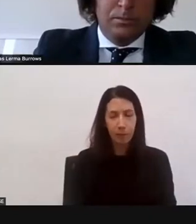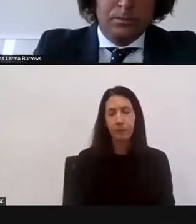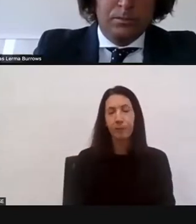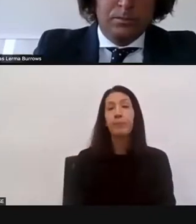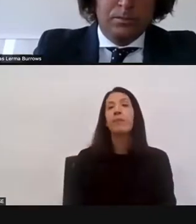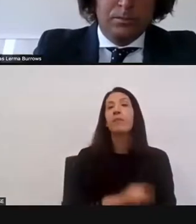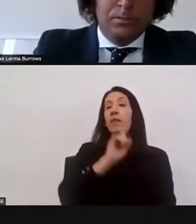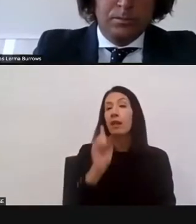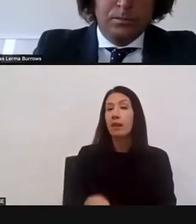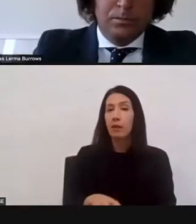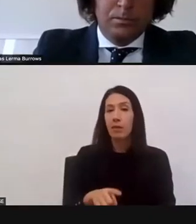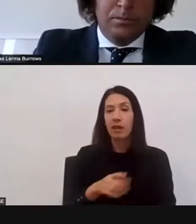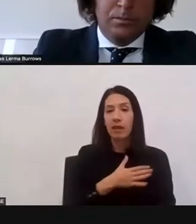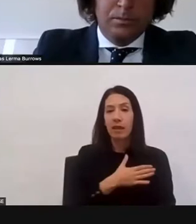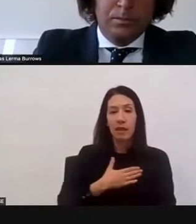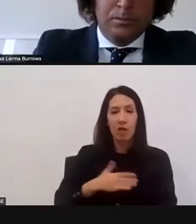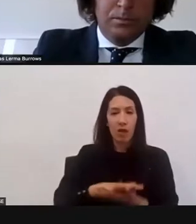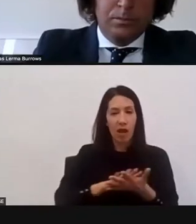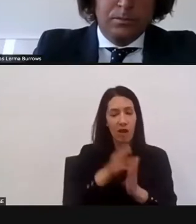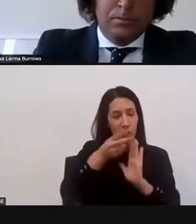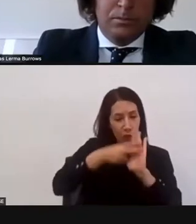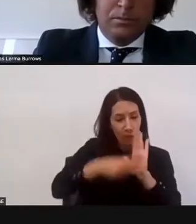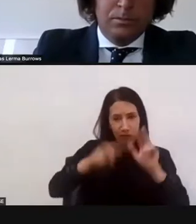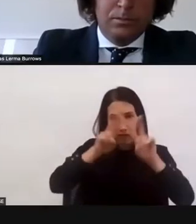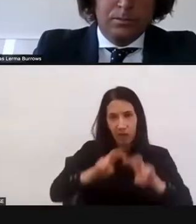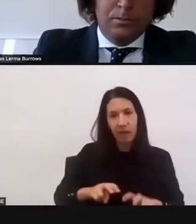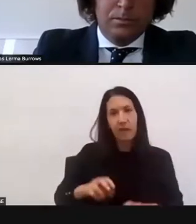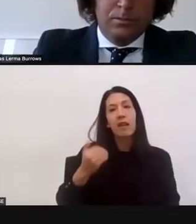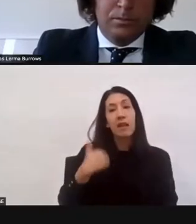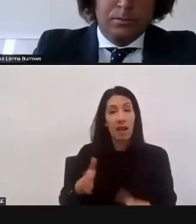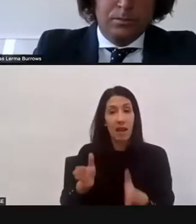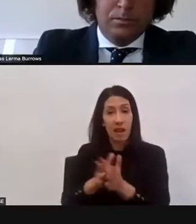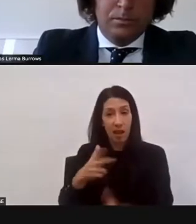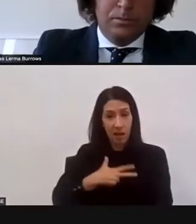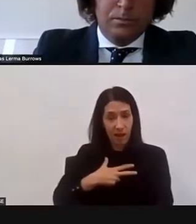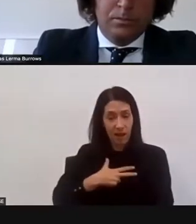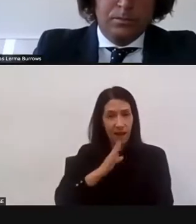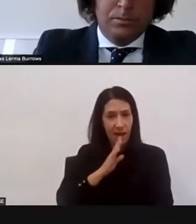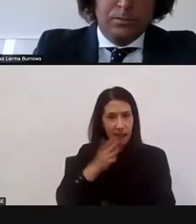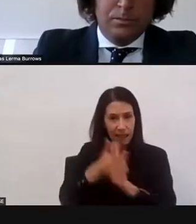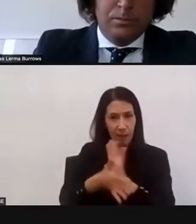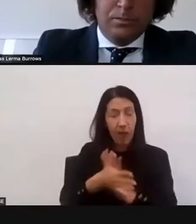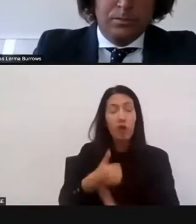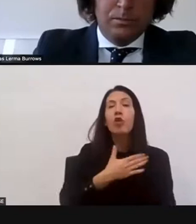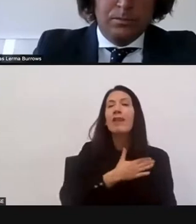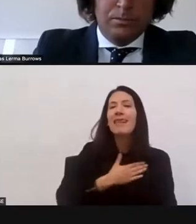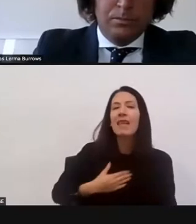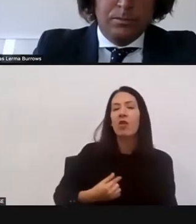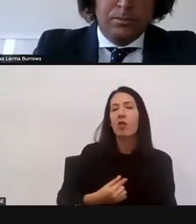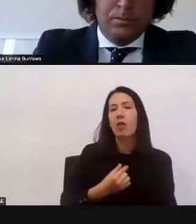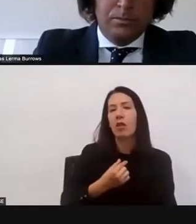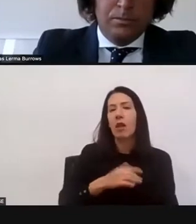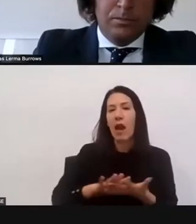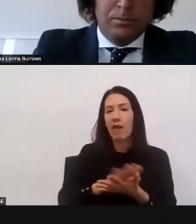no voy a entrar a analizar la normativa al respecto, que ya ha analizado el letrado Nicolás, pero sí me gustaría hacer una breve alusión a 4